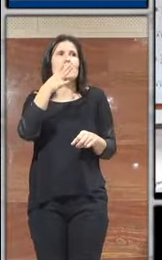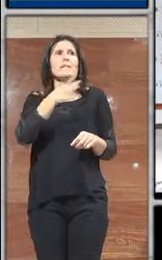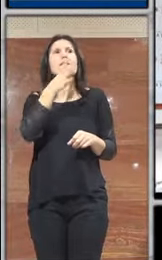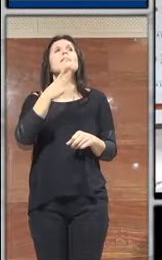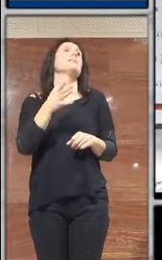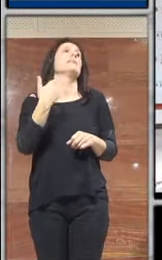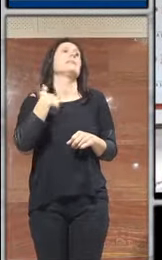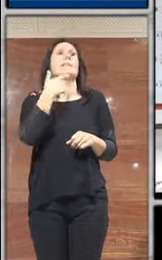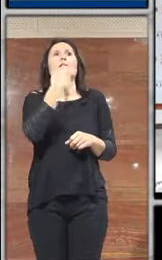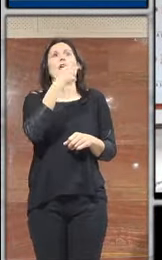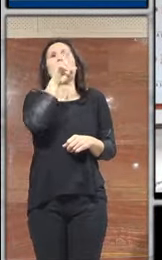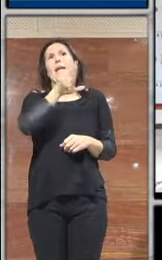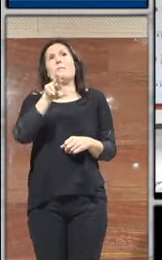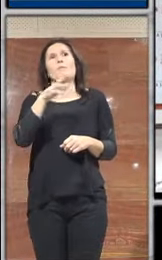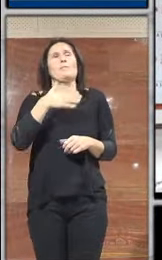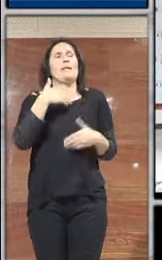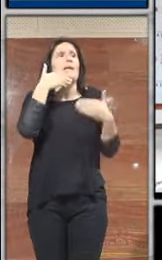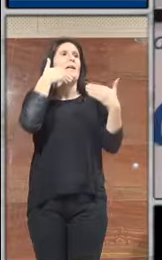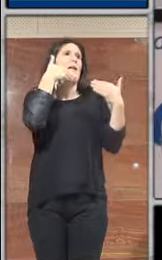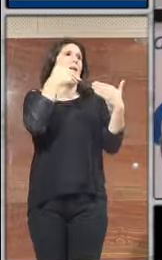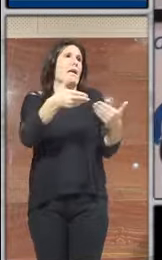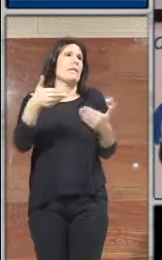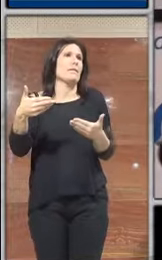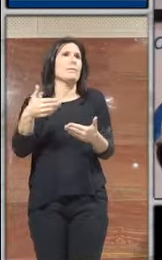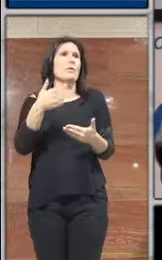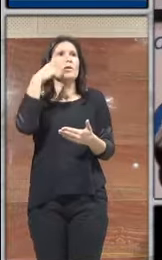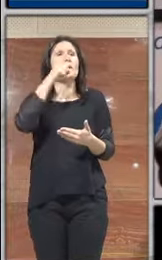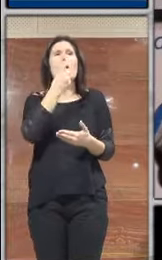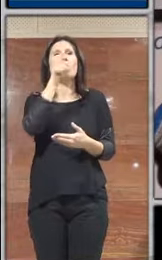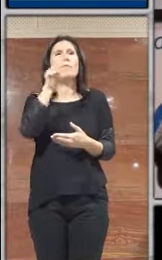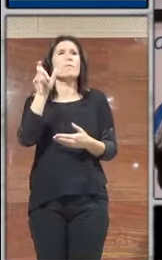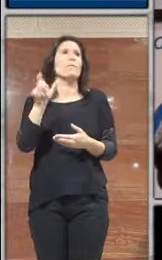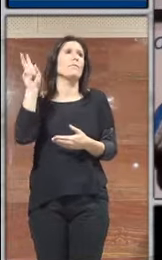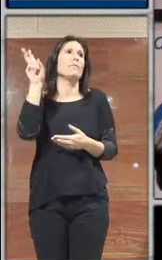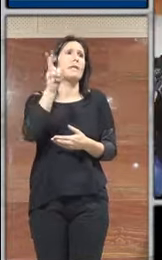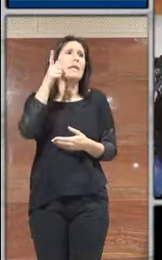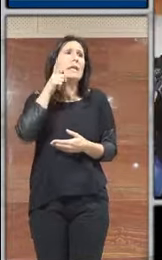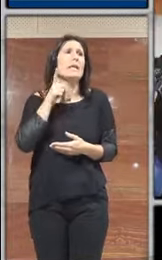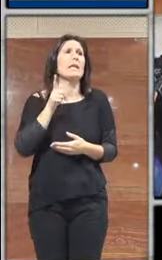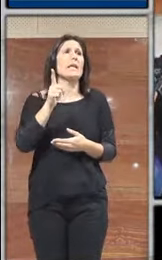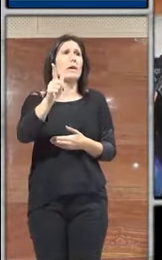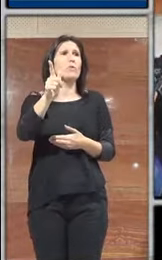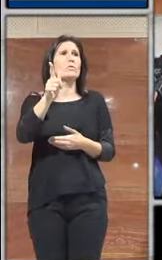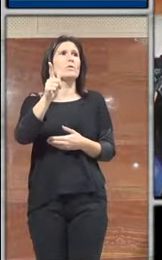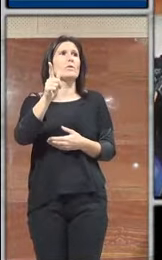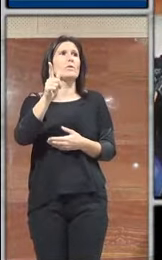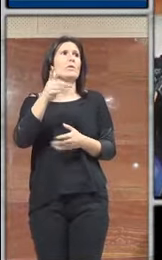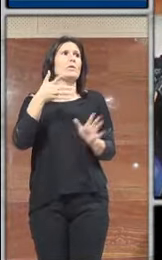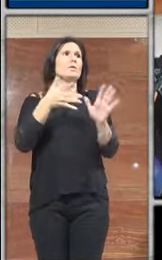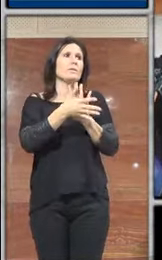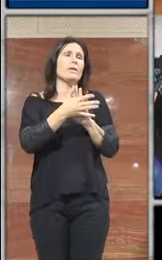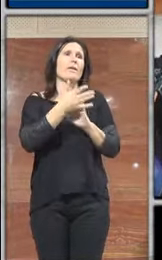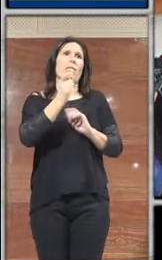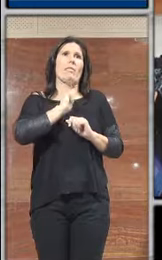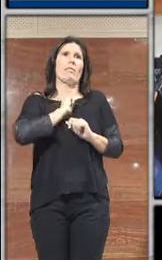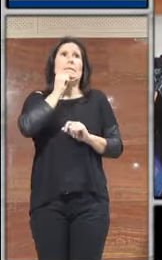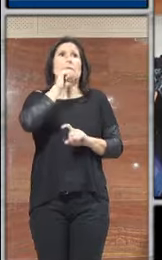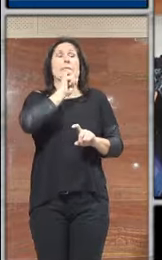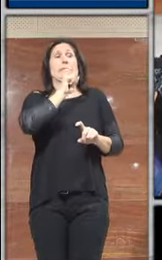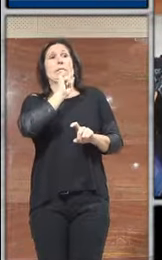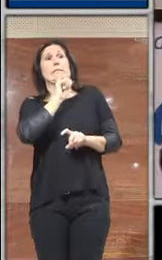ya digo reitero mi agradecimiento porque algunos sé que venís de muy lejos y bueno y que esto pues supone una serie de complicaciones y